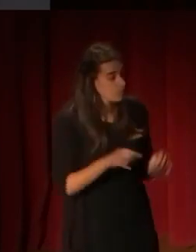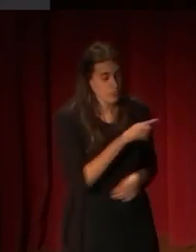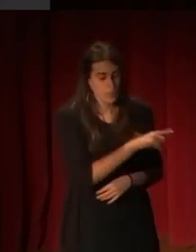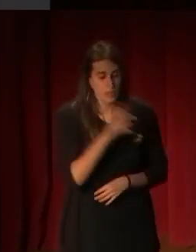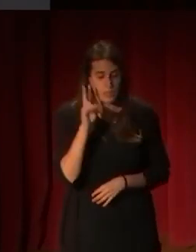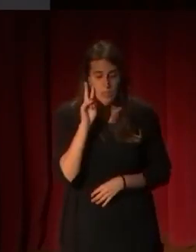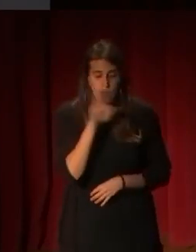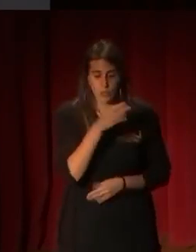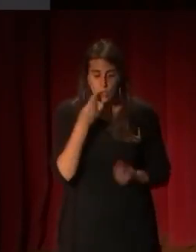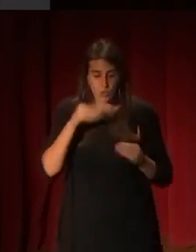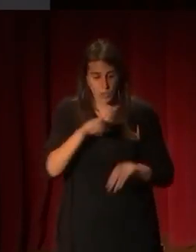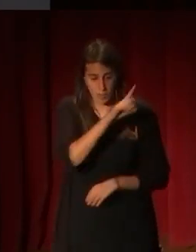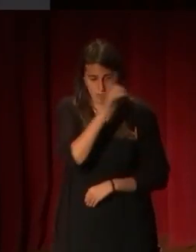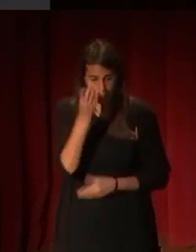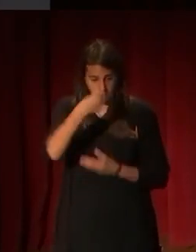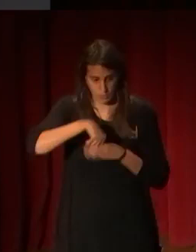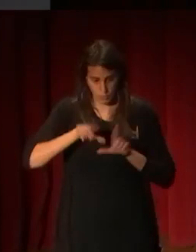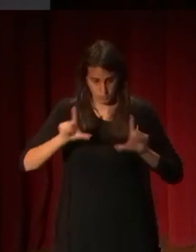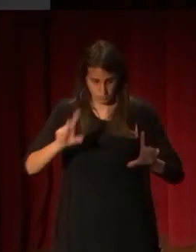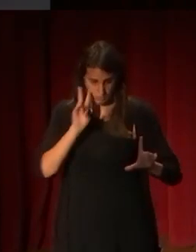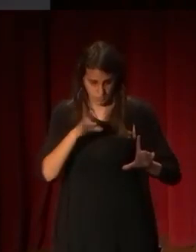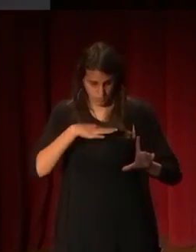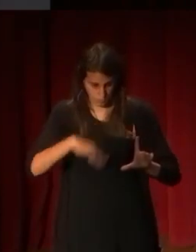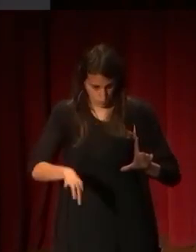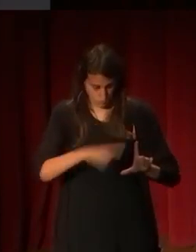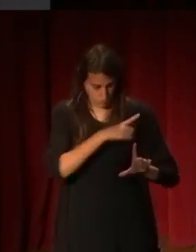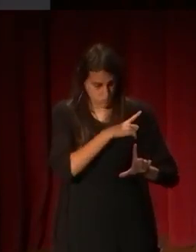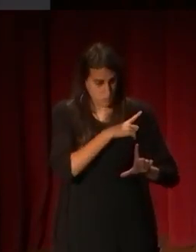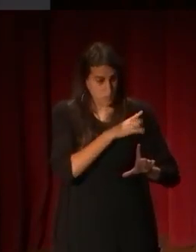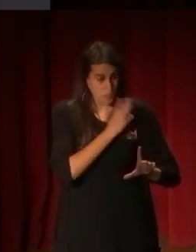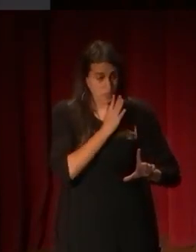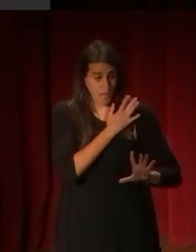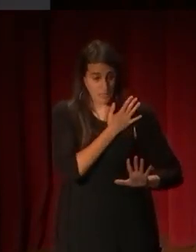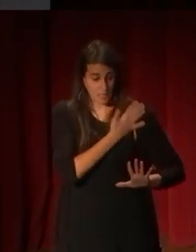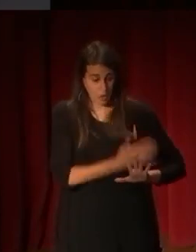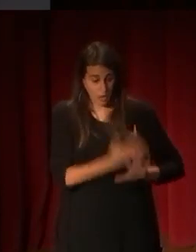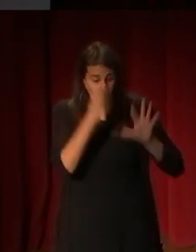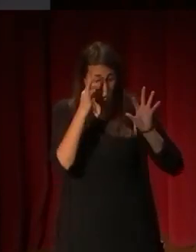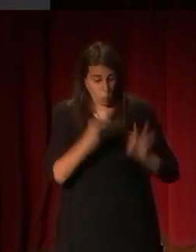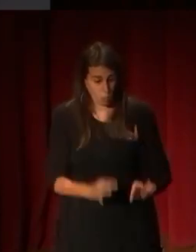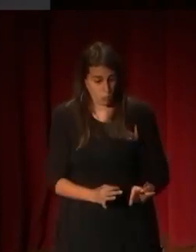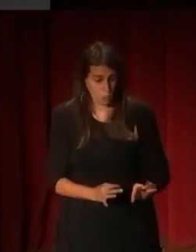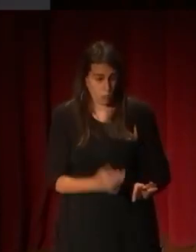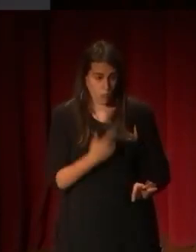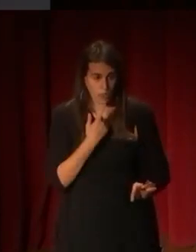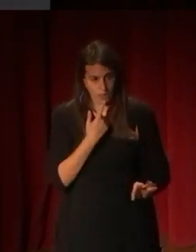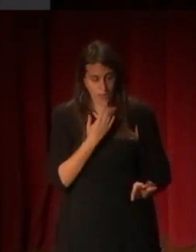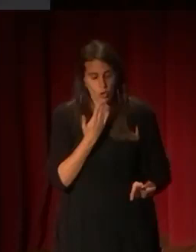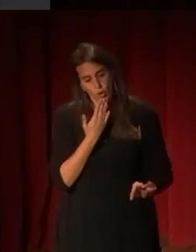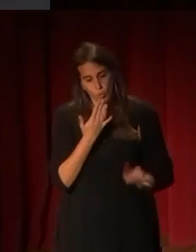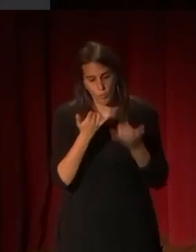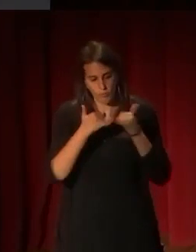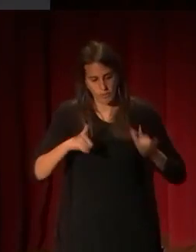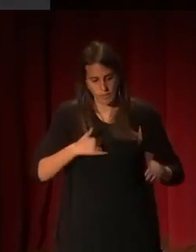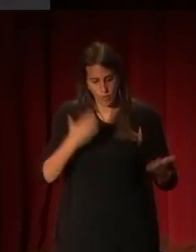perdón al museo de historia de madrid hasta ahora mismo lo tiene identificado como fiestas